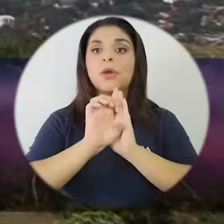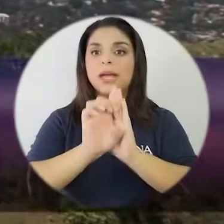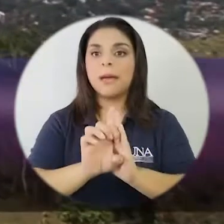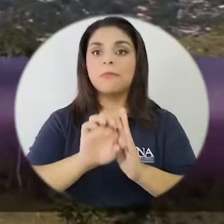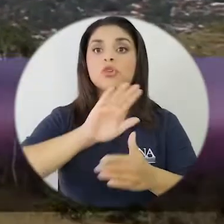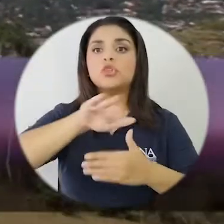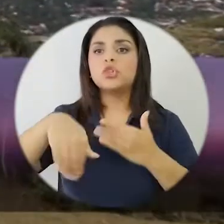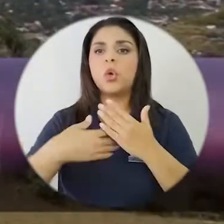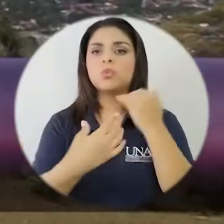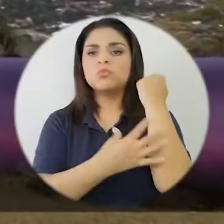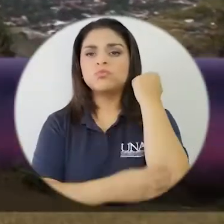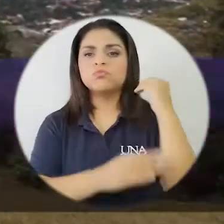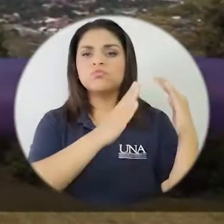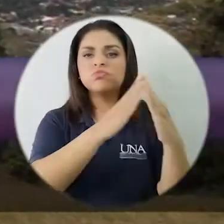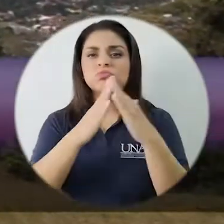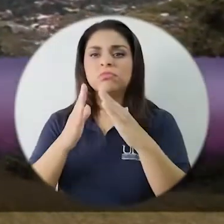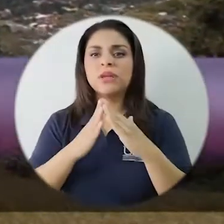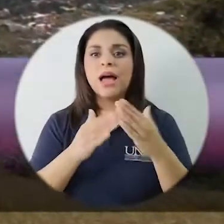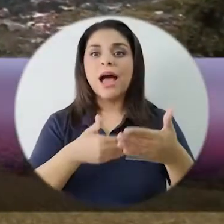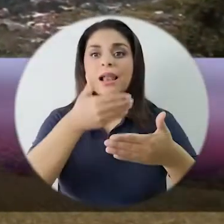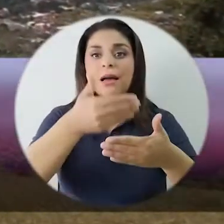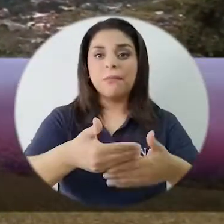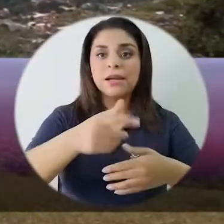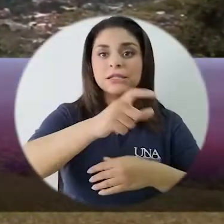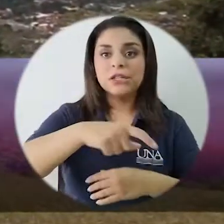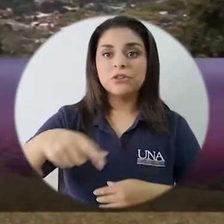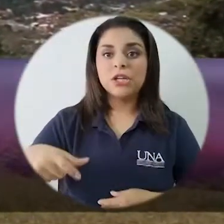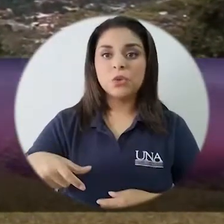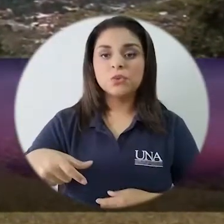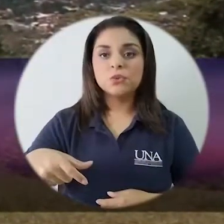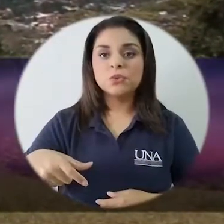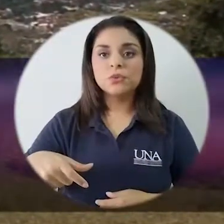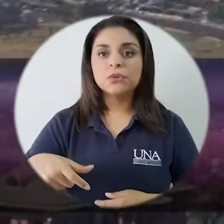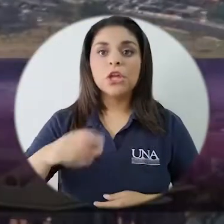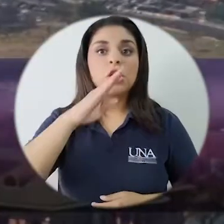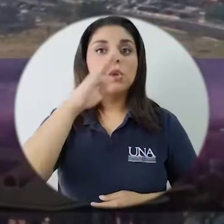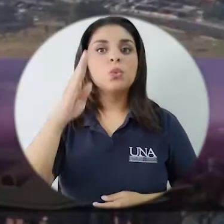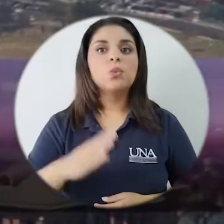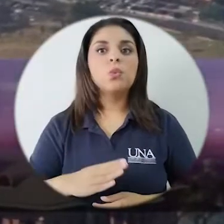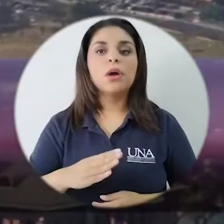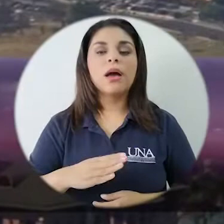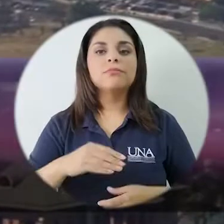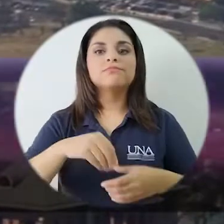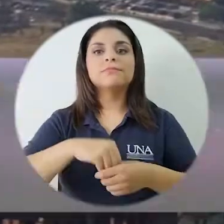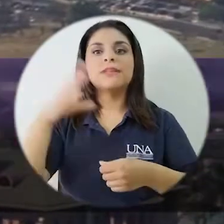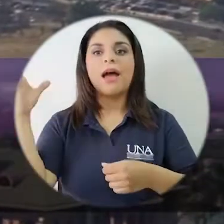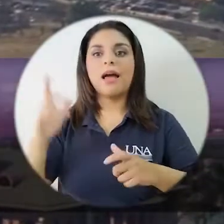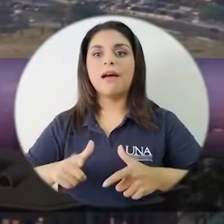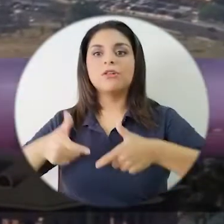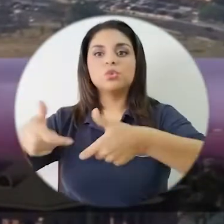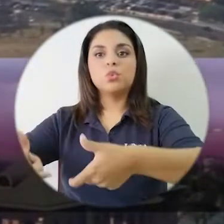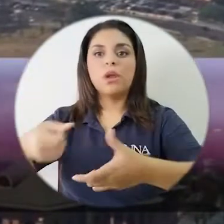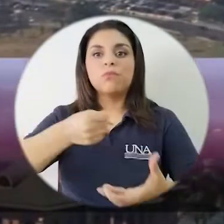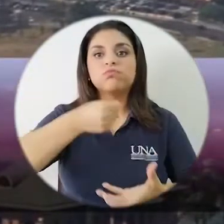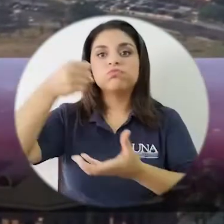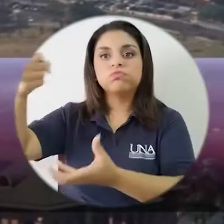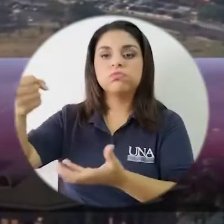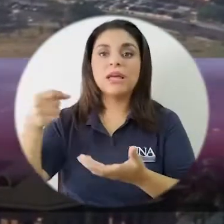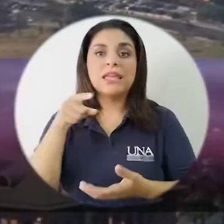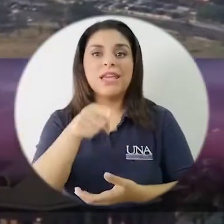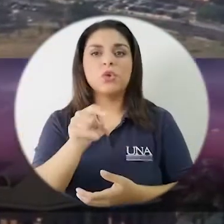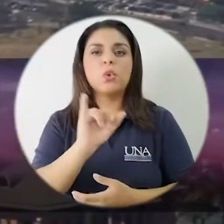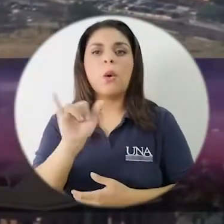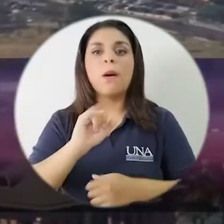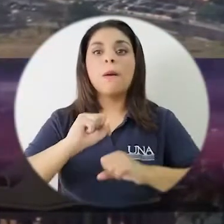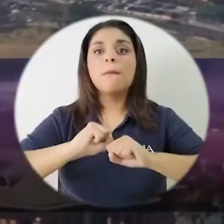Sí, Por claro. ejemplo, todos los precarios que están a la margen de los ríos, bueno, esa persona nunca saca la basura, va directo al río, ¿verdad? Y estos son bombas de